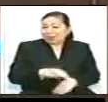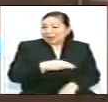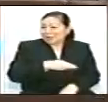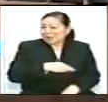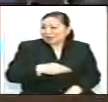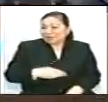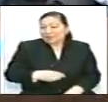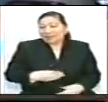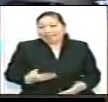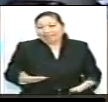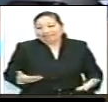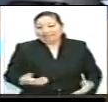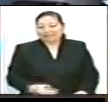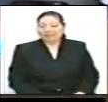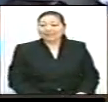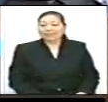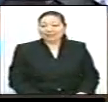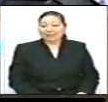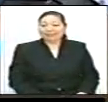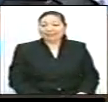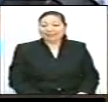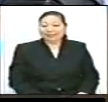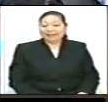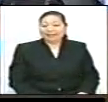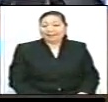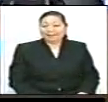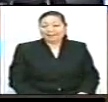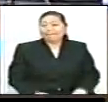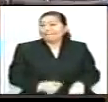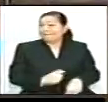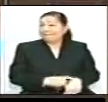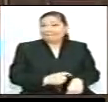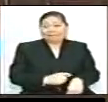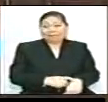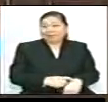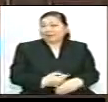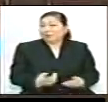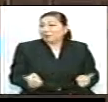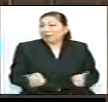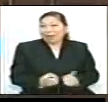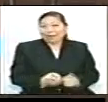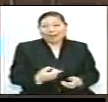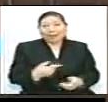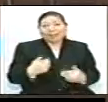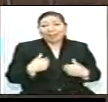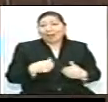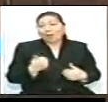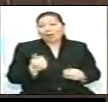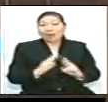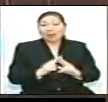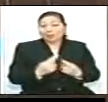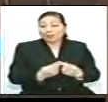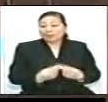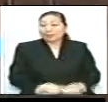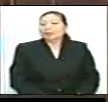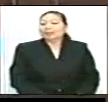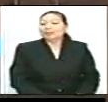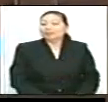y comprendemos que el tiempo es el peor enemigo. Tiene la palabra el congresista